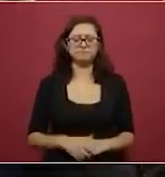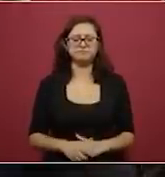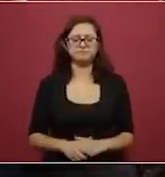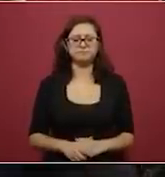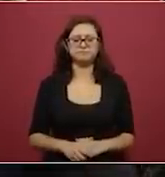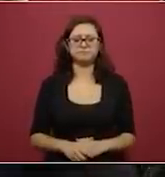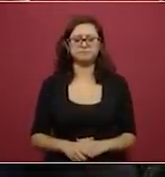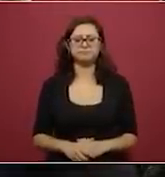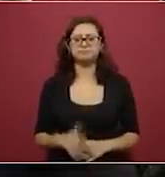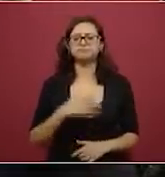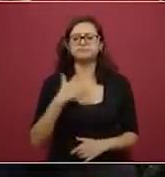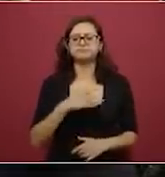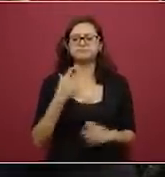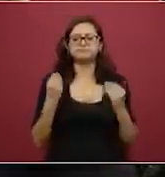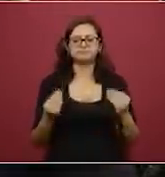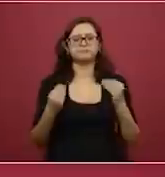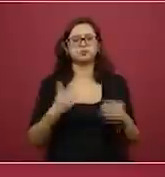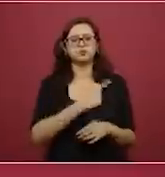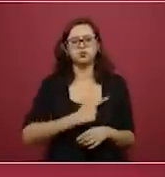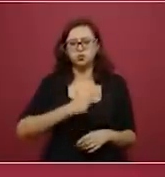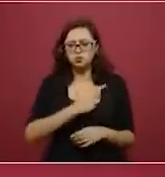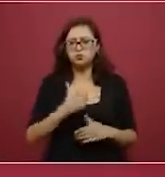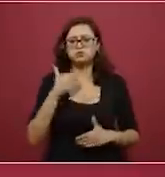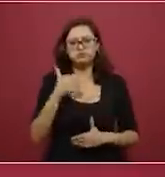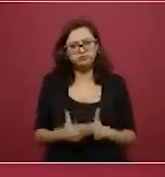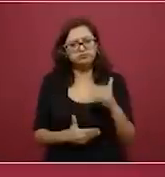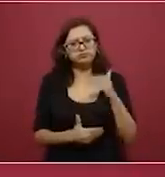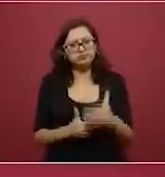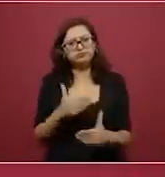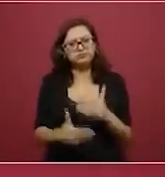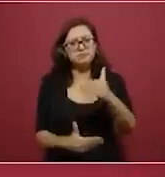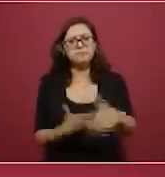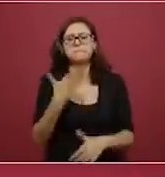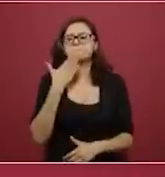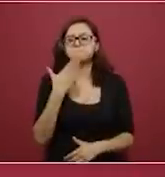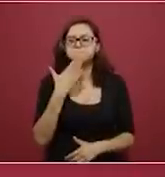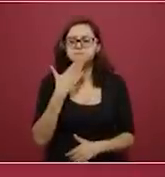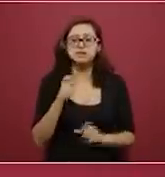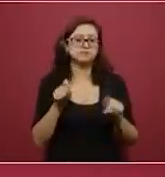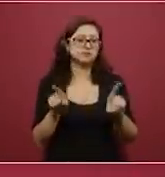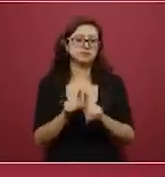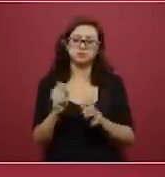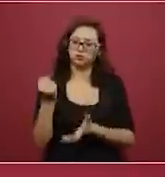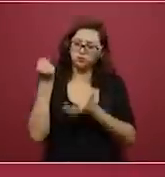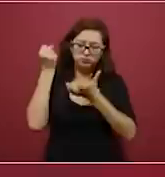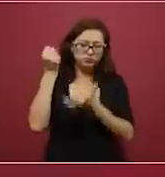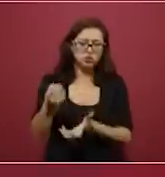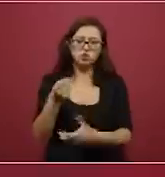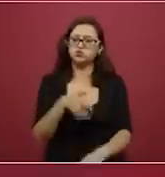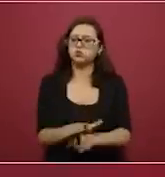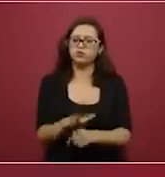y nos da mucho gusto que vamos avanzando bien ya se cuenta también con los recursos para